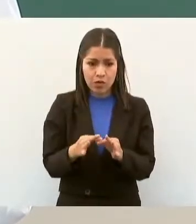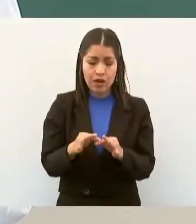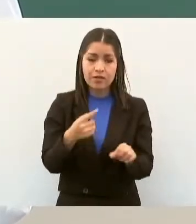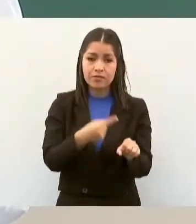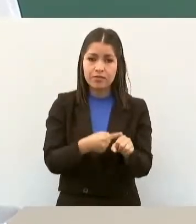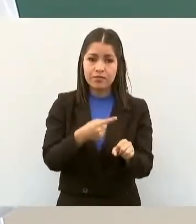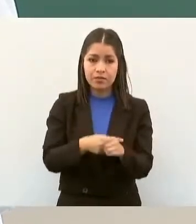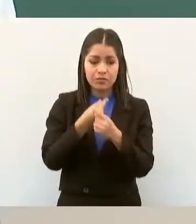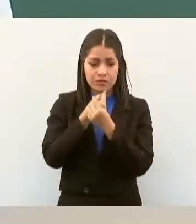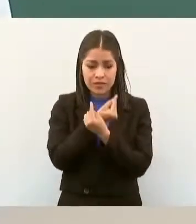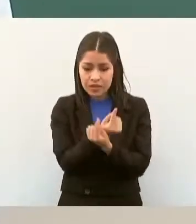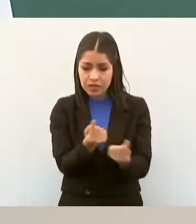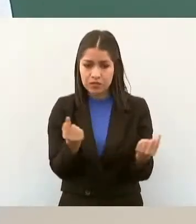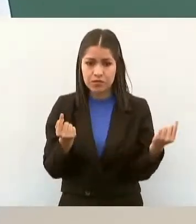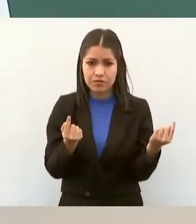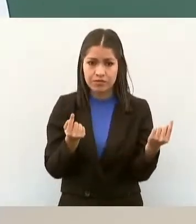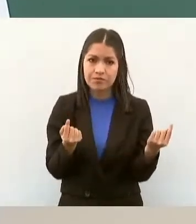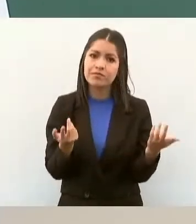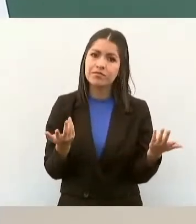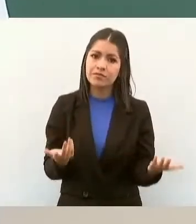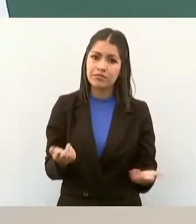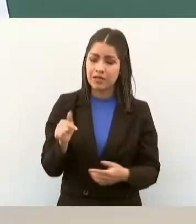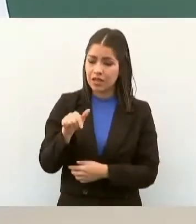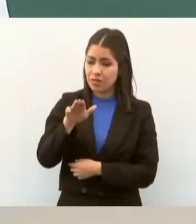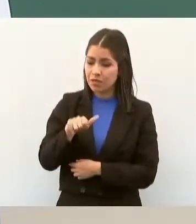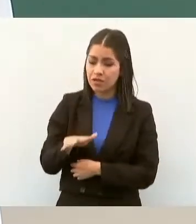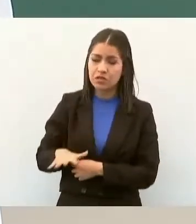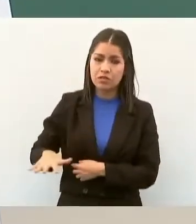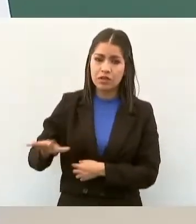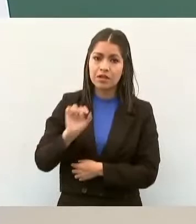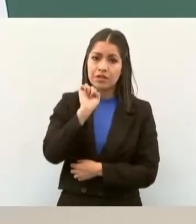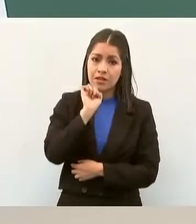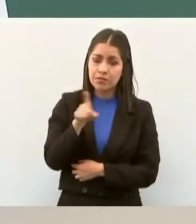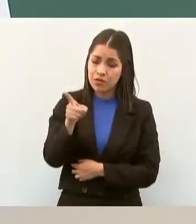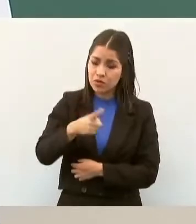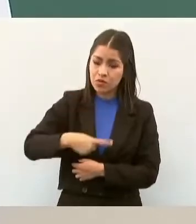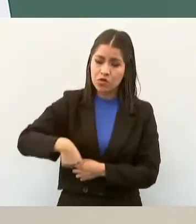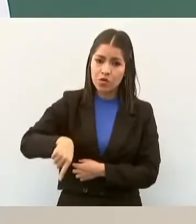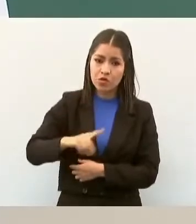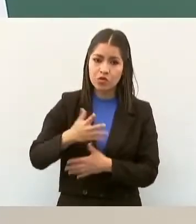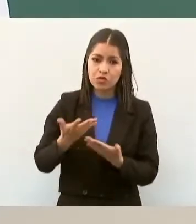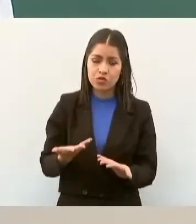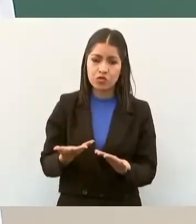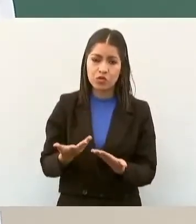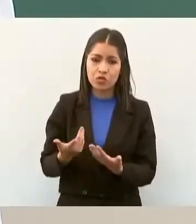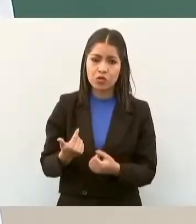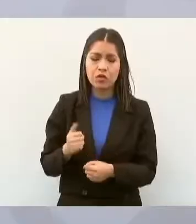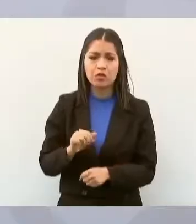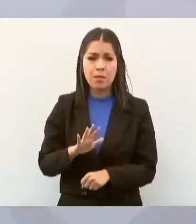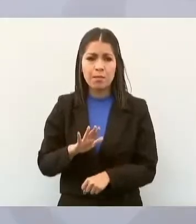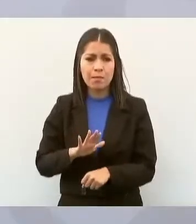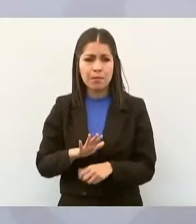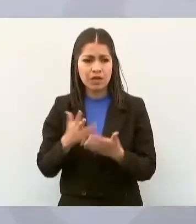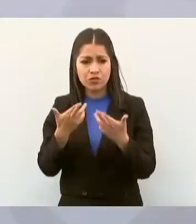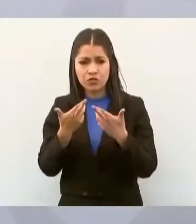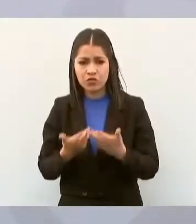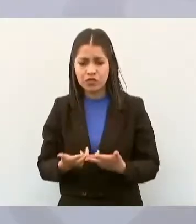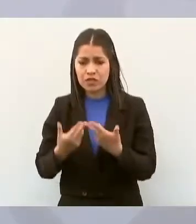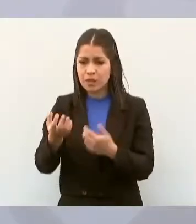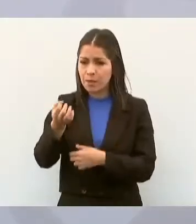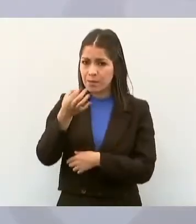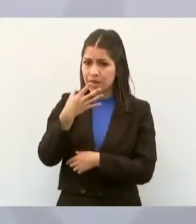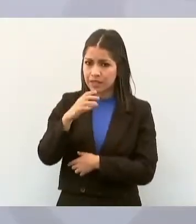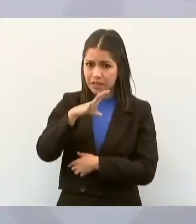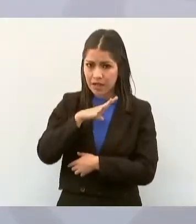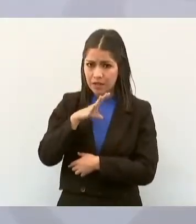Michoacán. Además, vamos a mejorar el abasto. Por ejemplo, uno de los